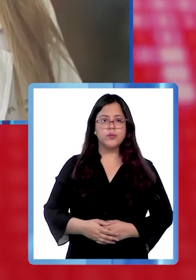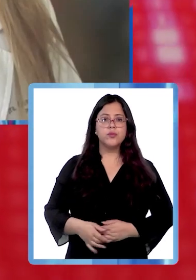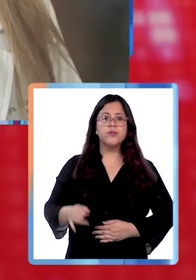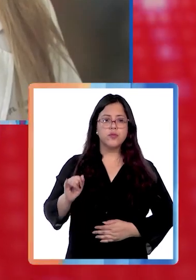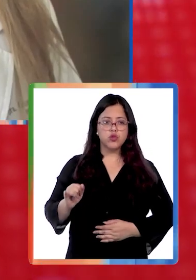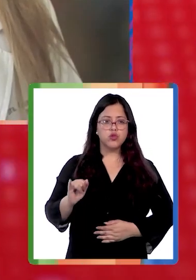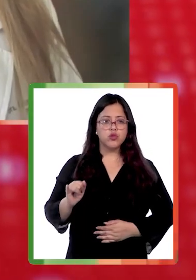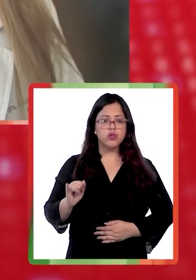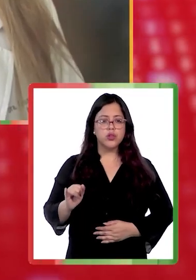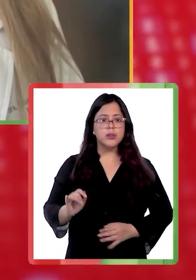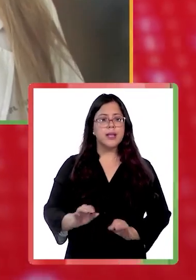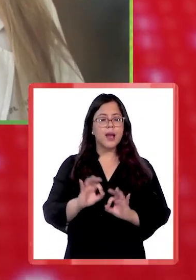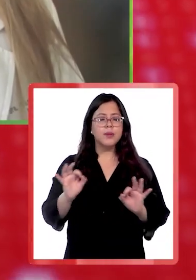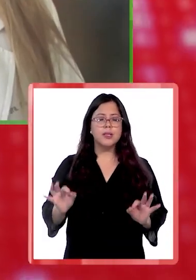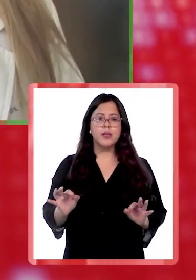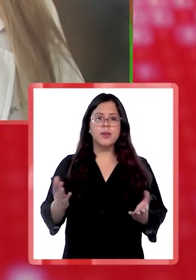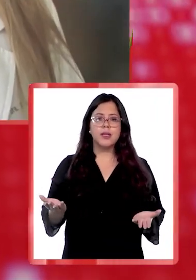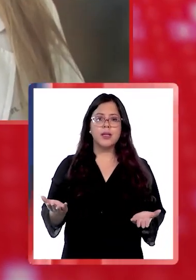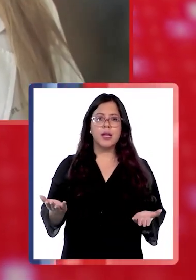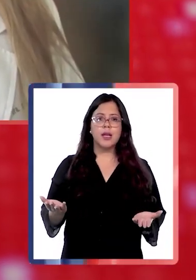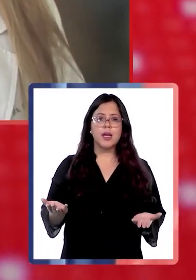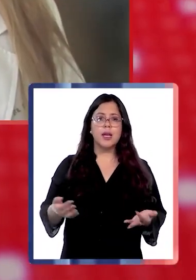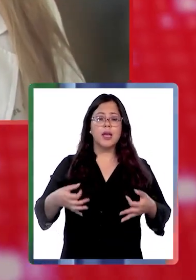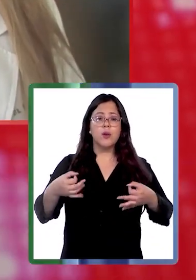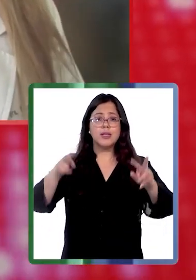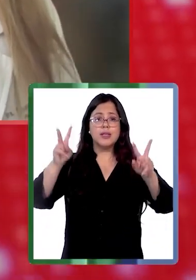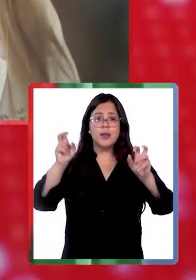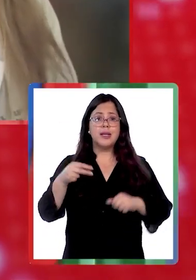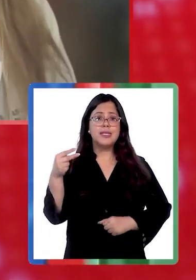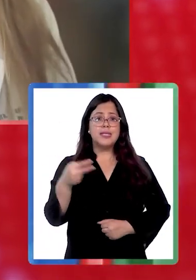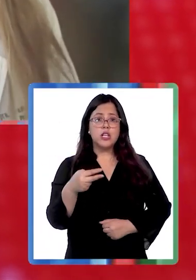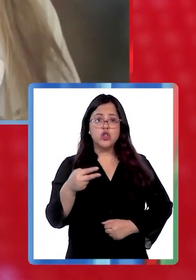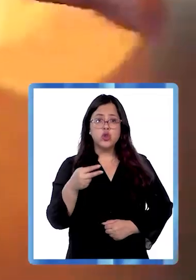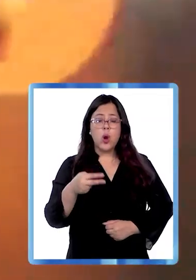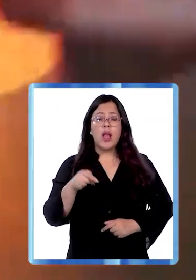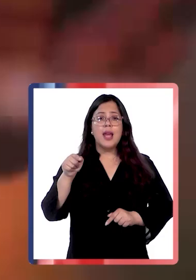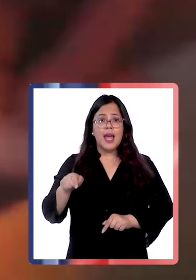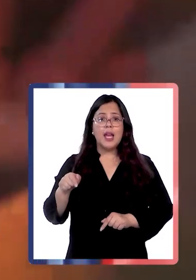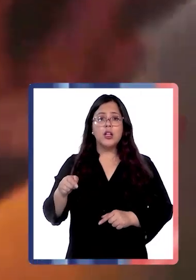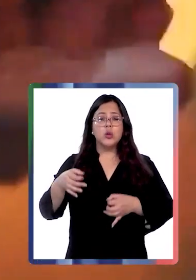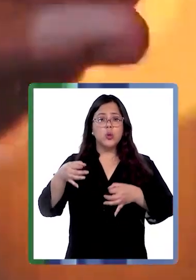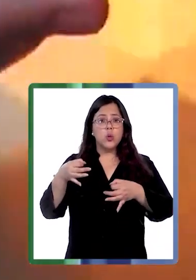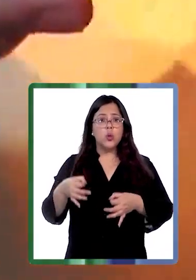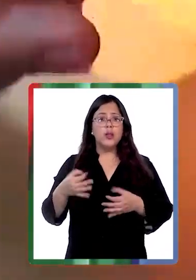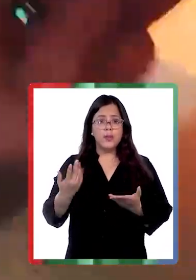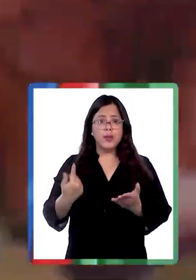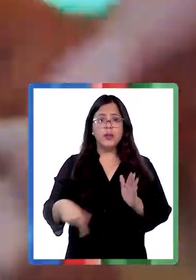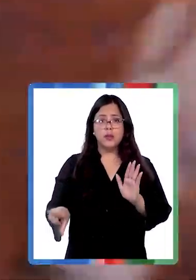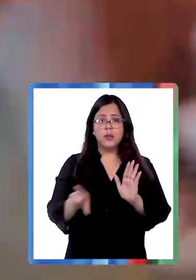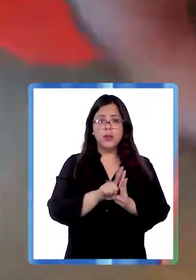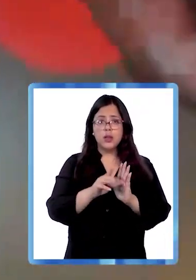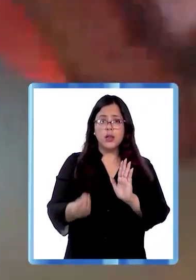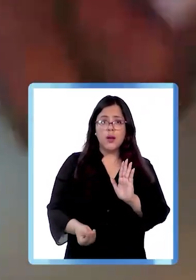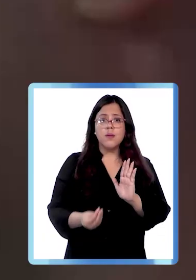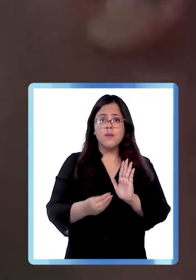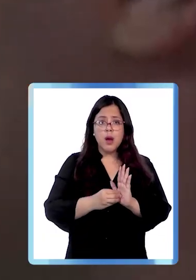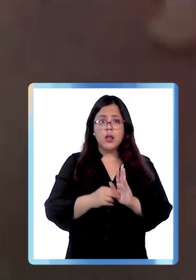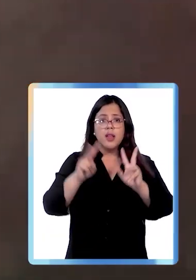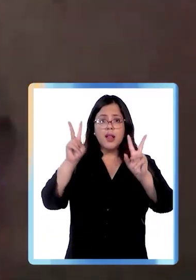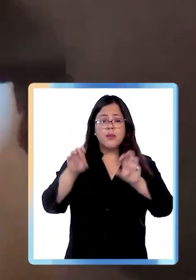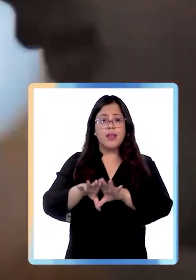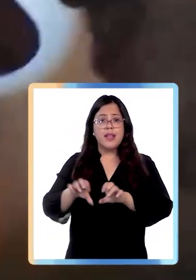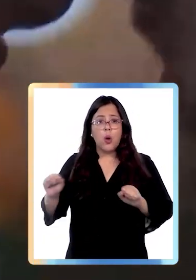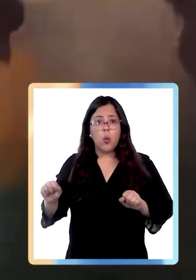¿no? Exactamente, y particularmente ahora cuando nos vamos al ámbito sexual, esto porque además está incluido en la